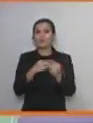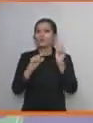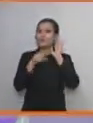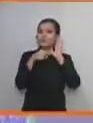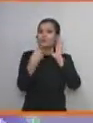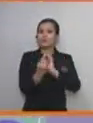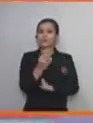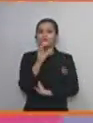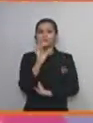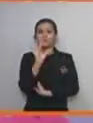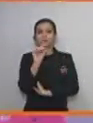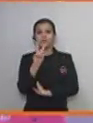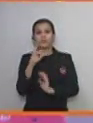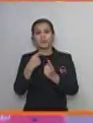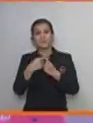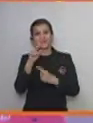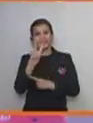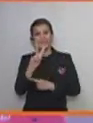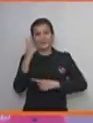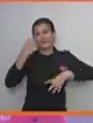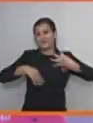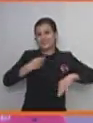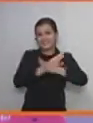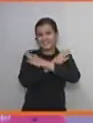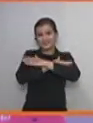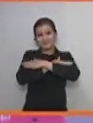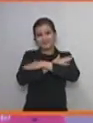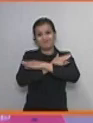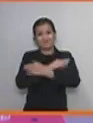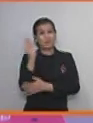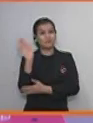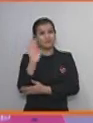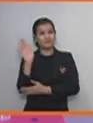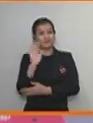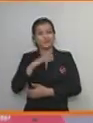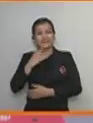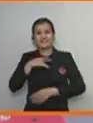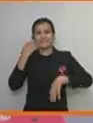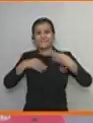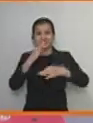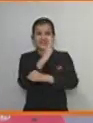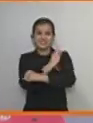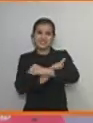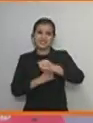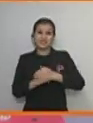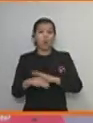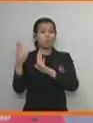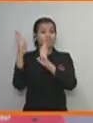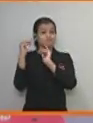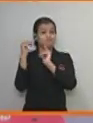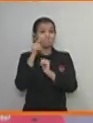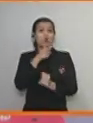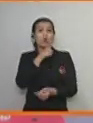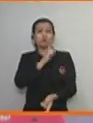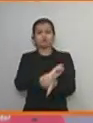y para más uno, 82 más 2. Felicidades, me despido deseándoles una bella tarde. Lleno de